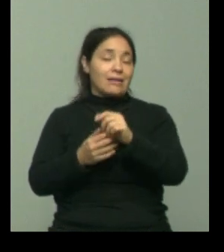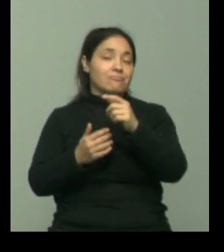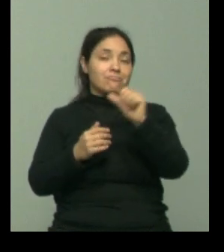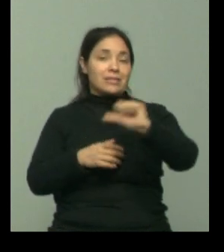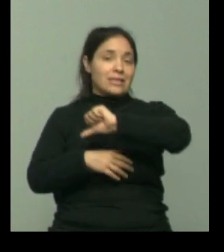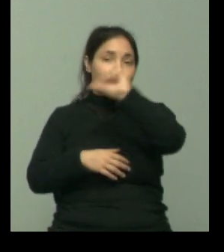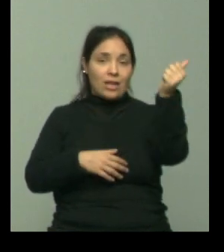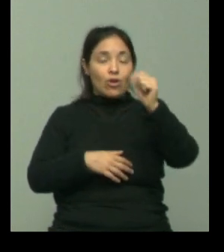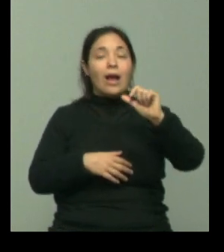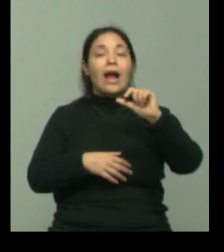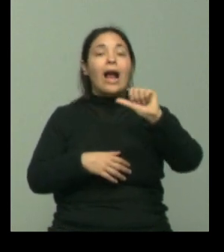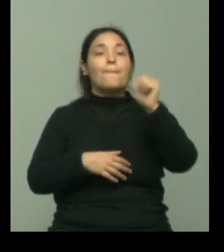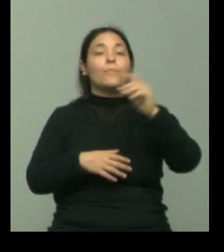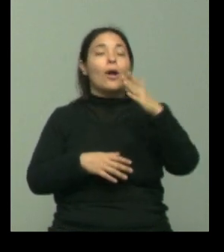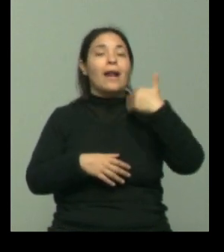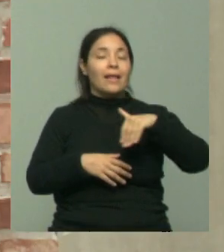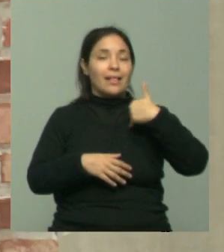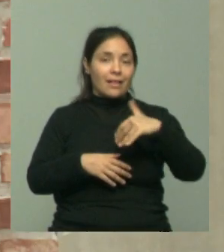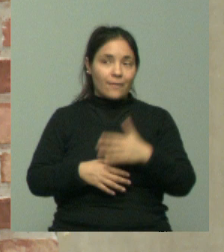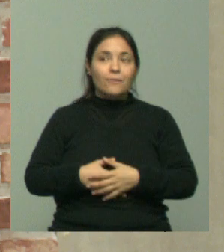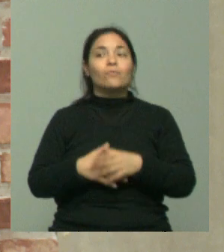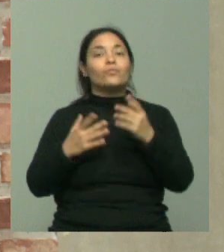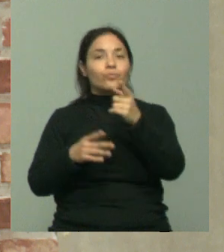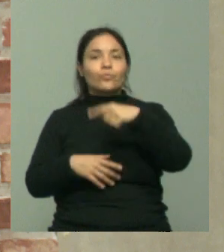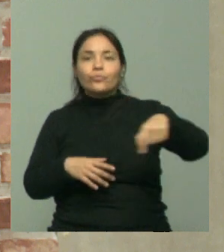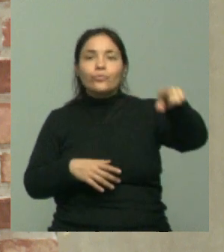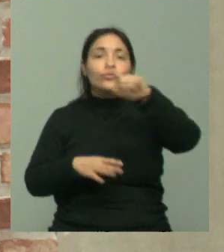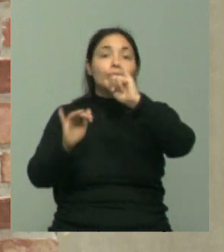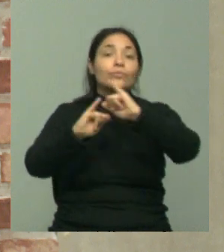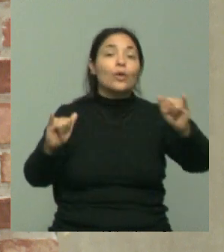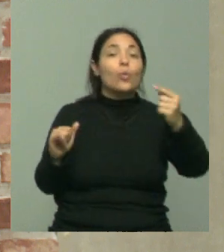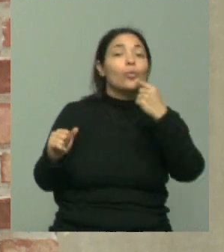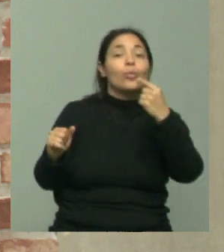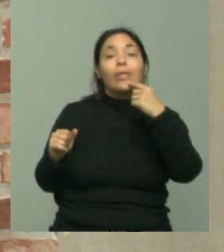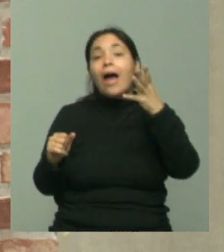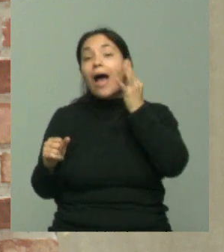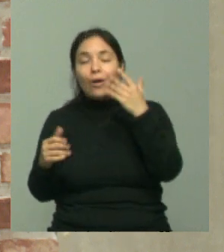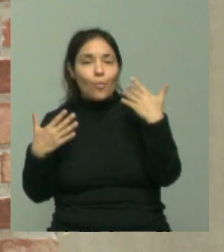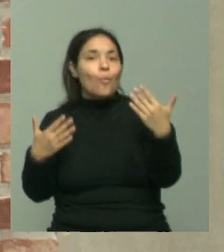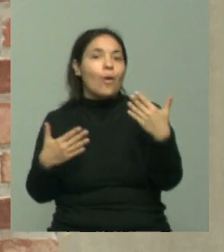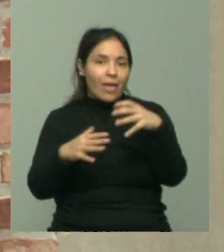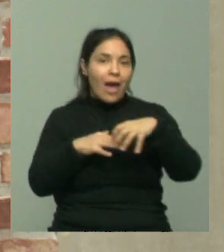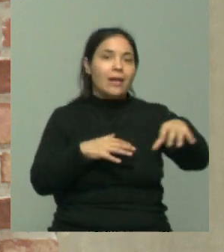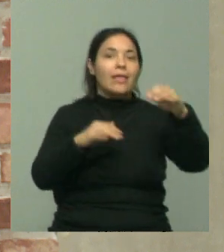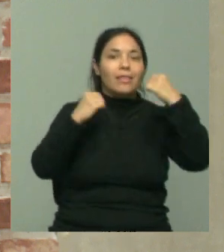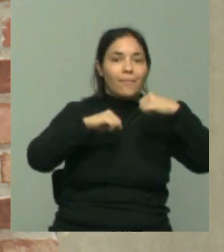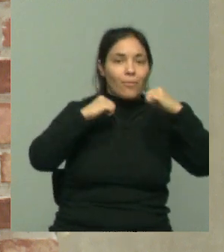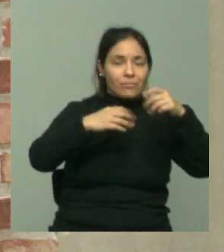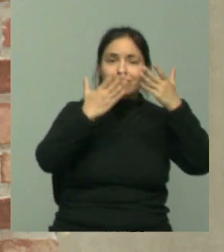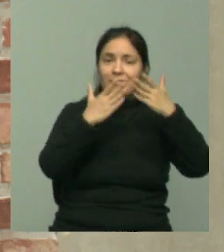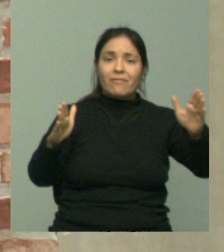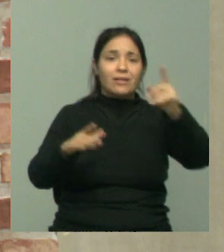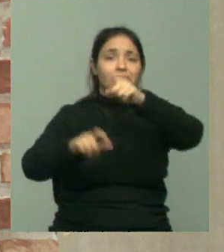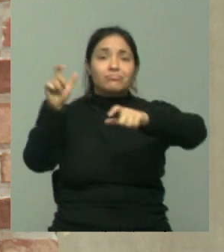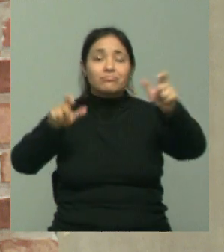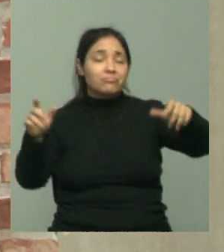vallas. Y les decimos a usted, a la gente, digo en general, que si tienen alguna inquietud, por supuesto siempre el área de deportes de la universidad está abierta para aquellos